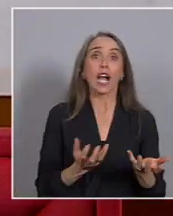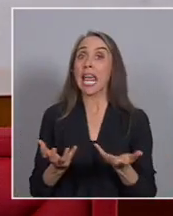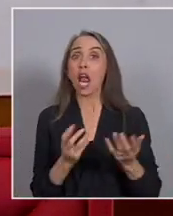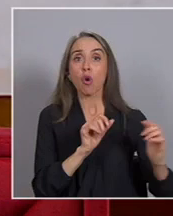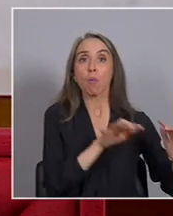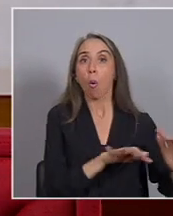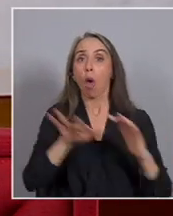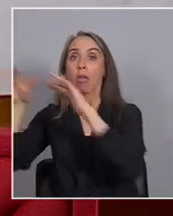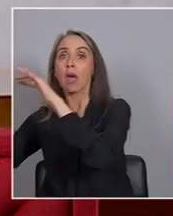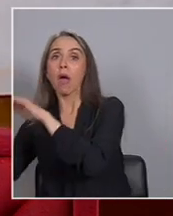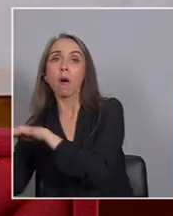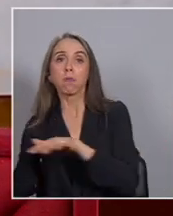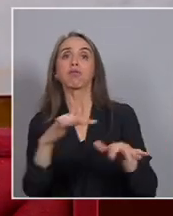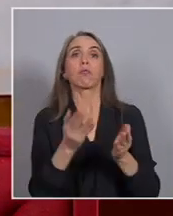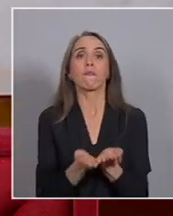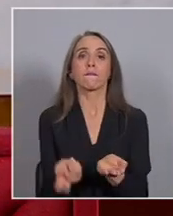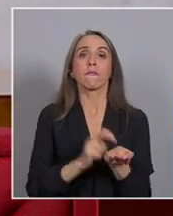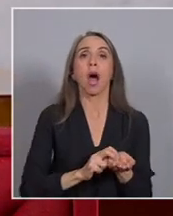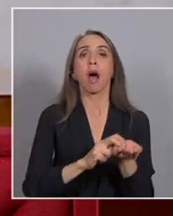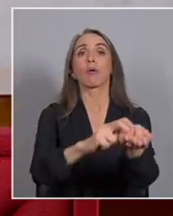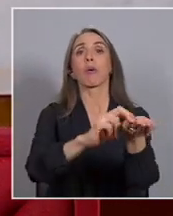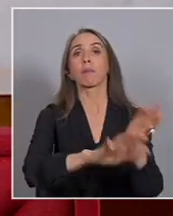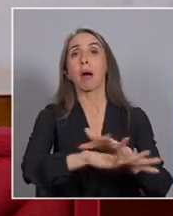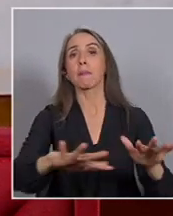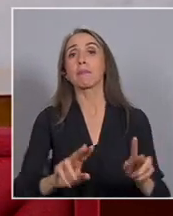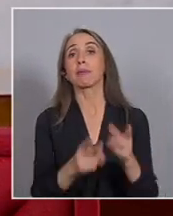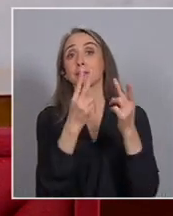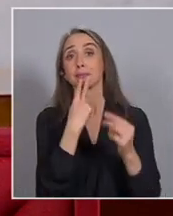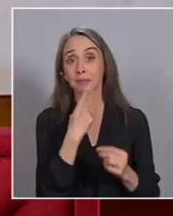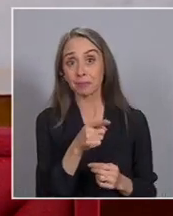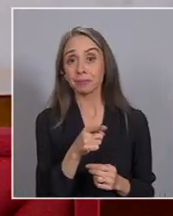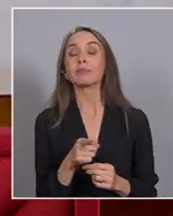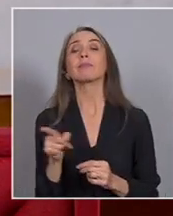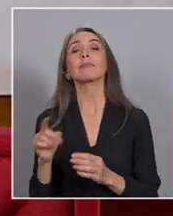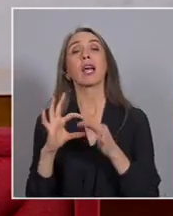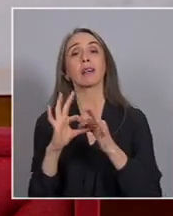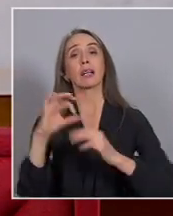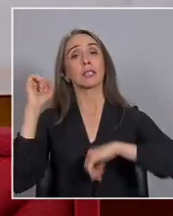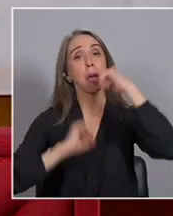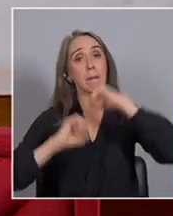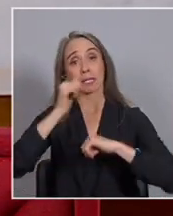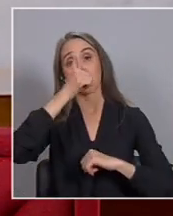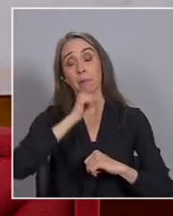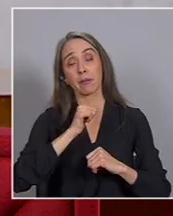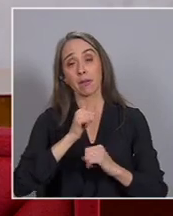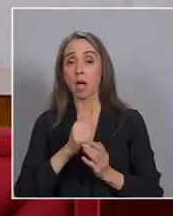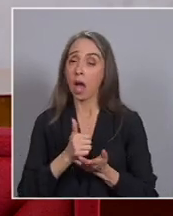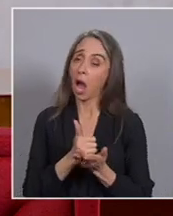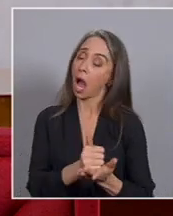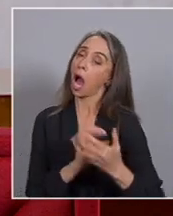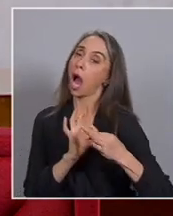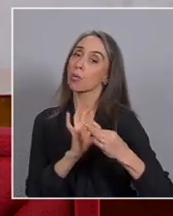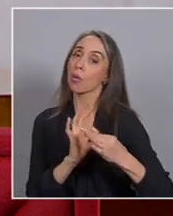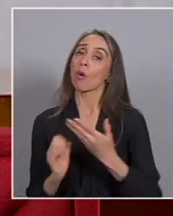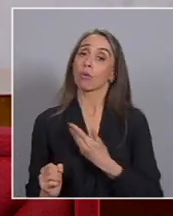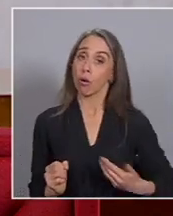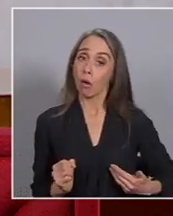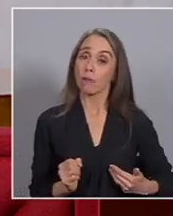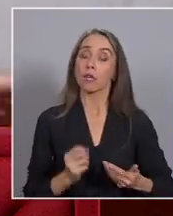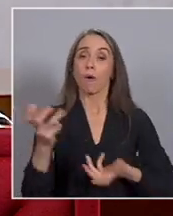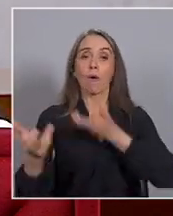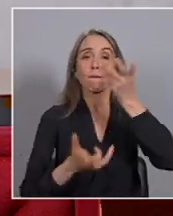También quiero agradecer al sector privado que colaboró de manera estrecha en el combate al fuego y que hoy sigue siendo